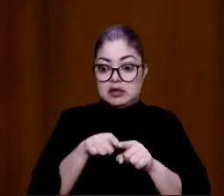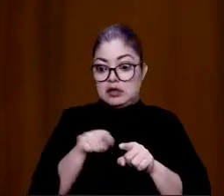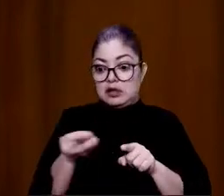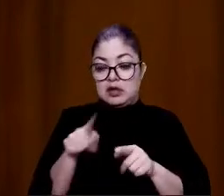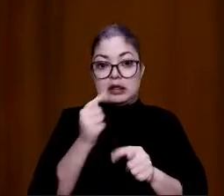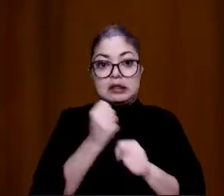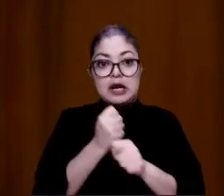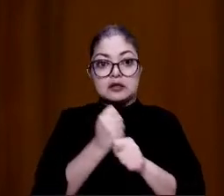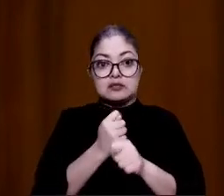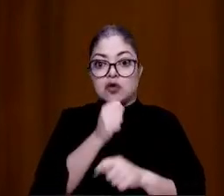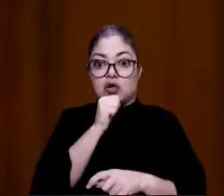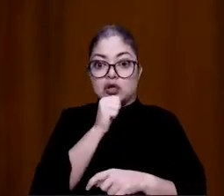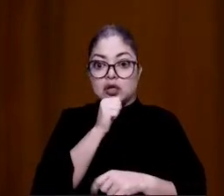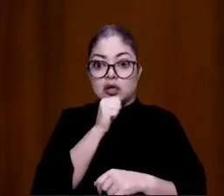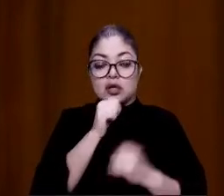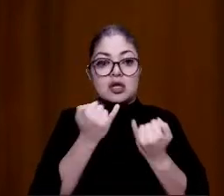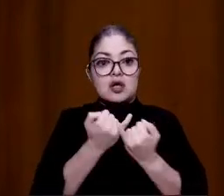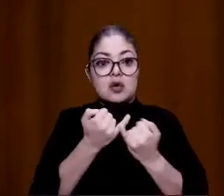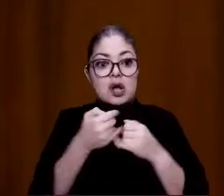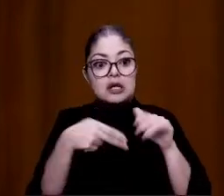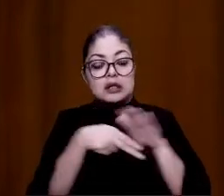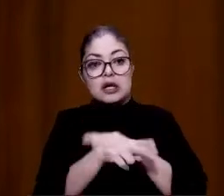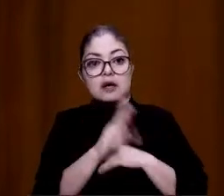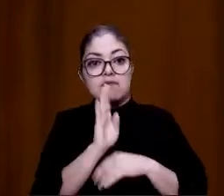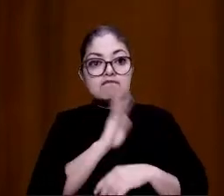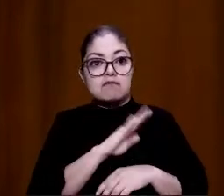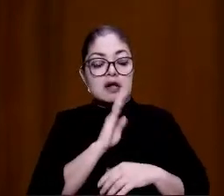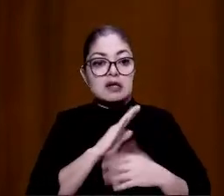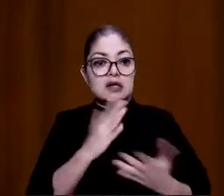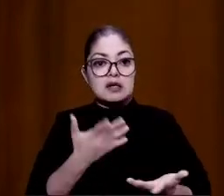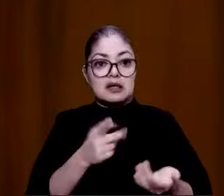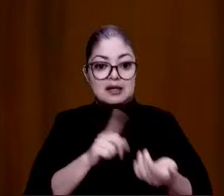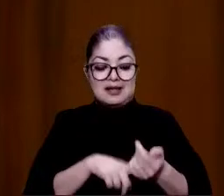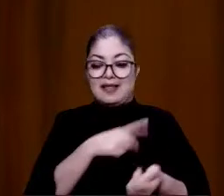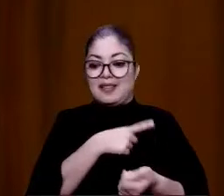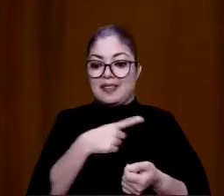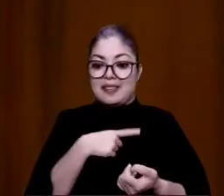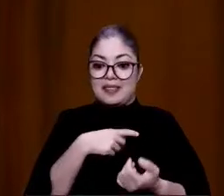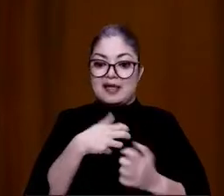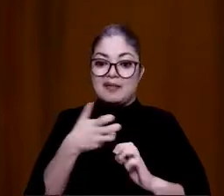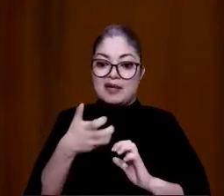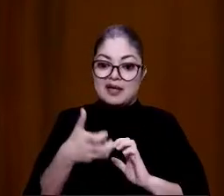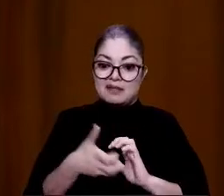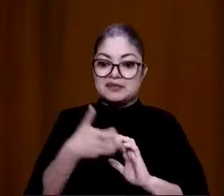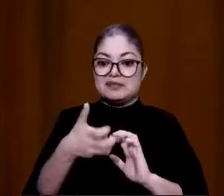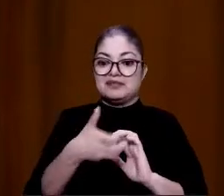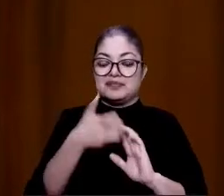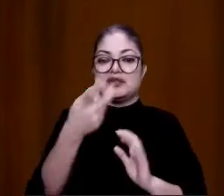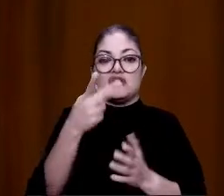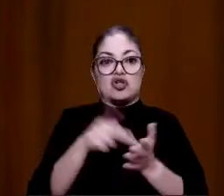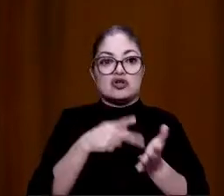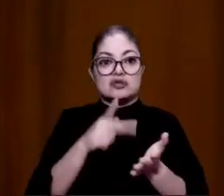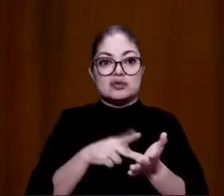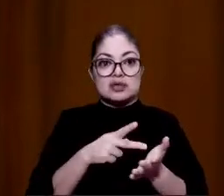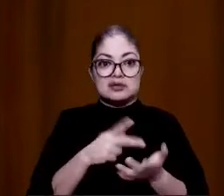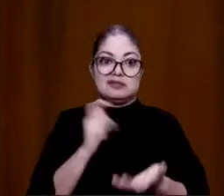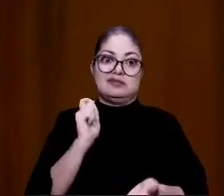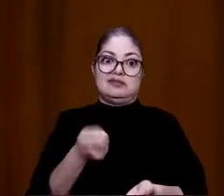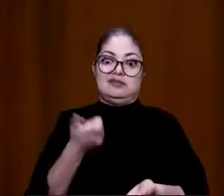transporte, ni le iba bien al tren. Y hubo que reestructurarlo financieramente en 2 ocasiones, costándole al